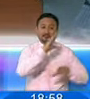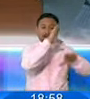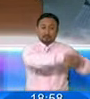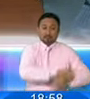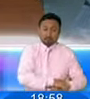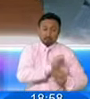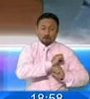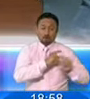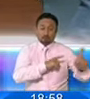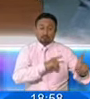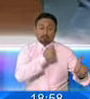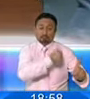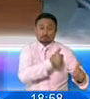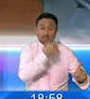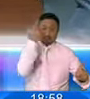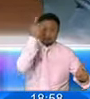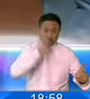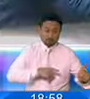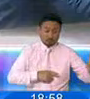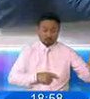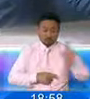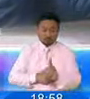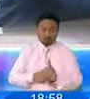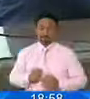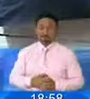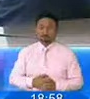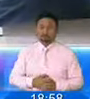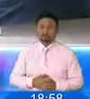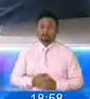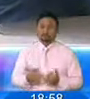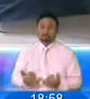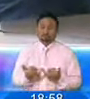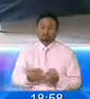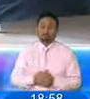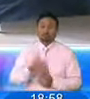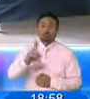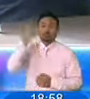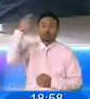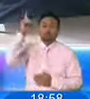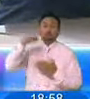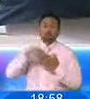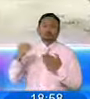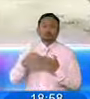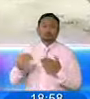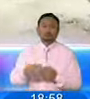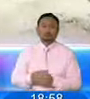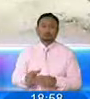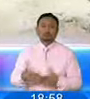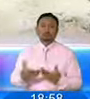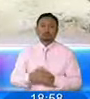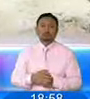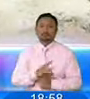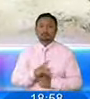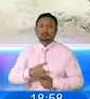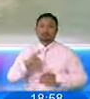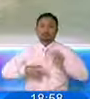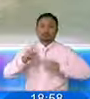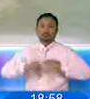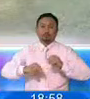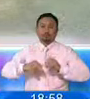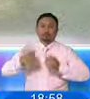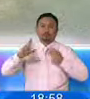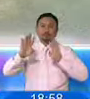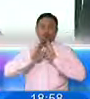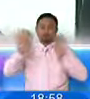comparezca voluntariamente a este proceso. Esta vez el lavado de $1 millón se habría registrado en la construcción de la hidroeléctrica